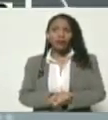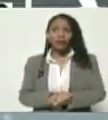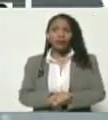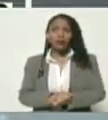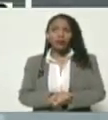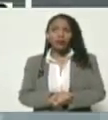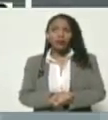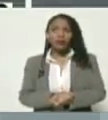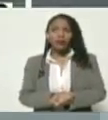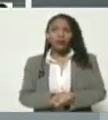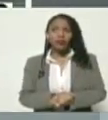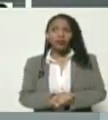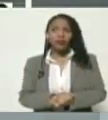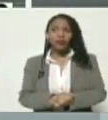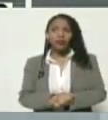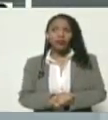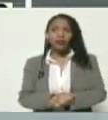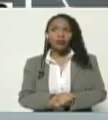Esperamos,